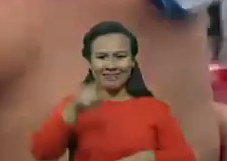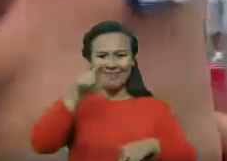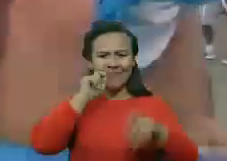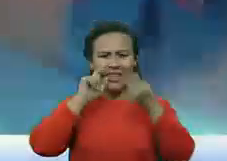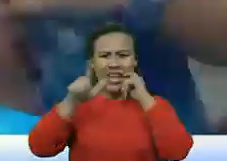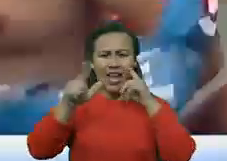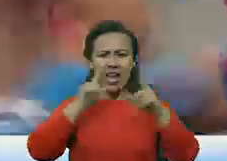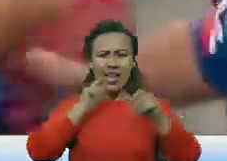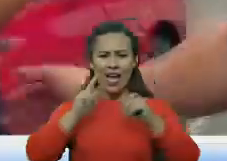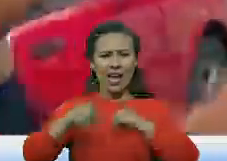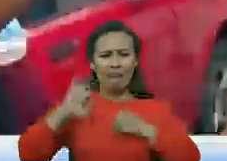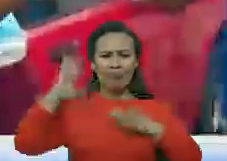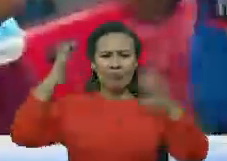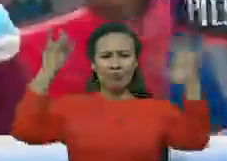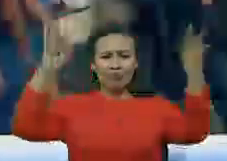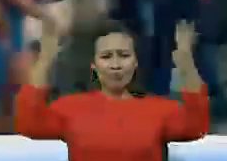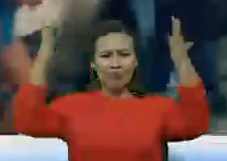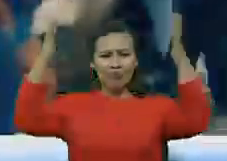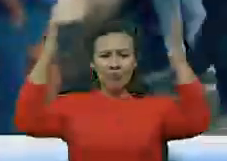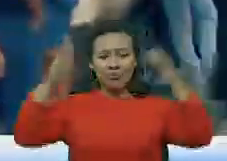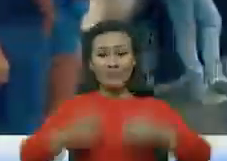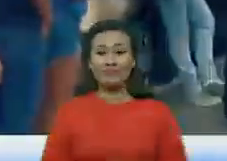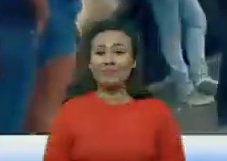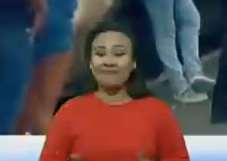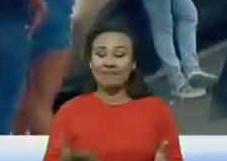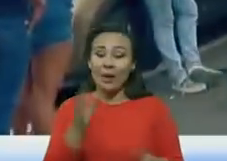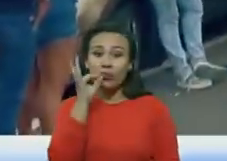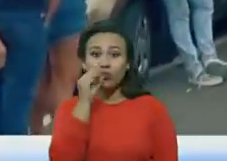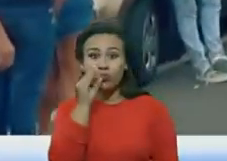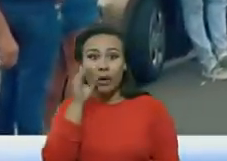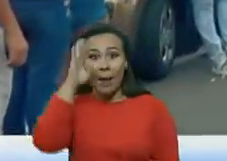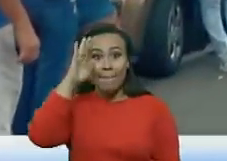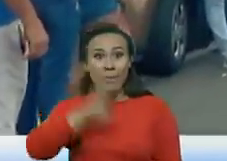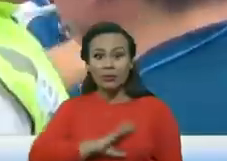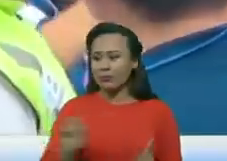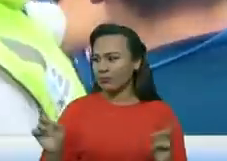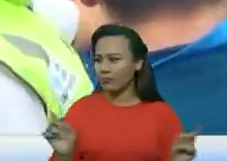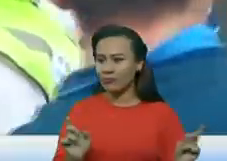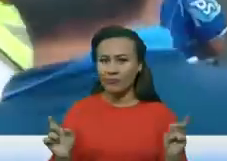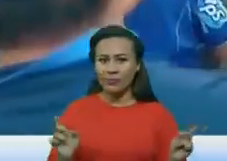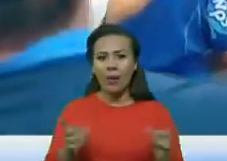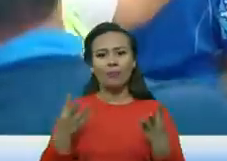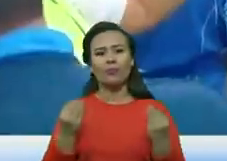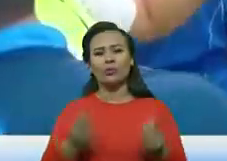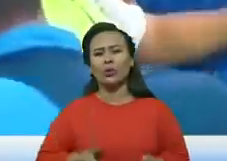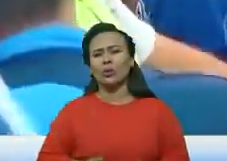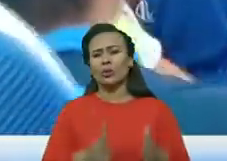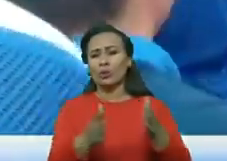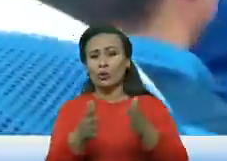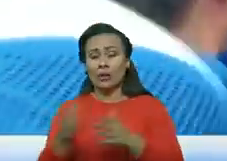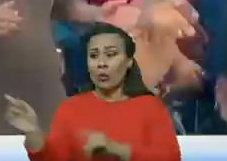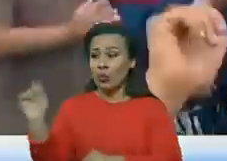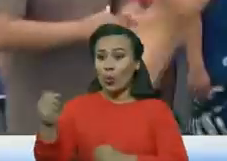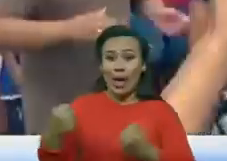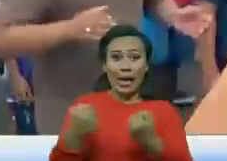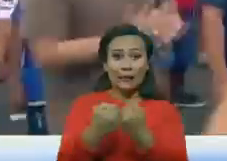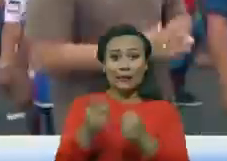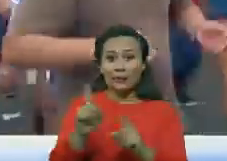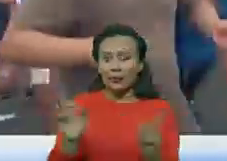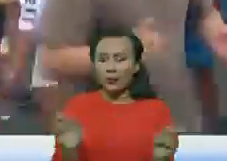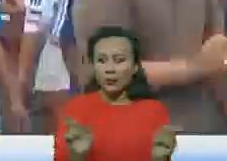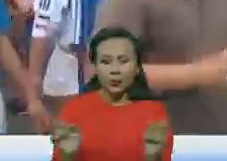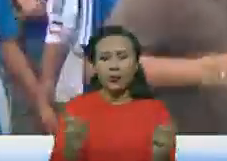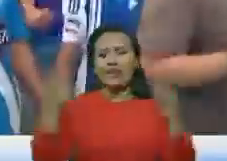¡De Puerto López para Manabí! Agentes de tránsito y de la policía controlaron el tráfico vehicular para evitar accidentes durante la jornada